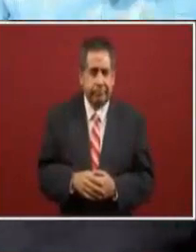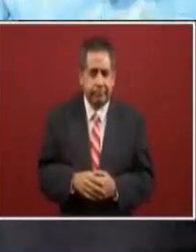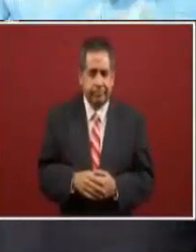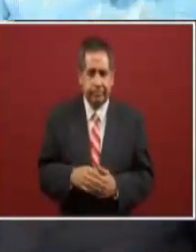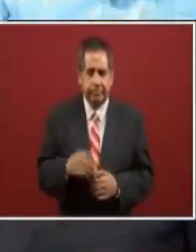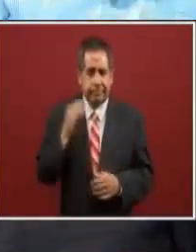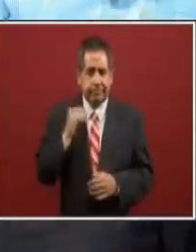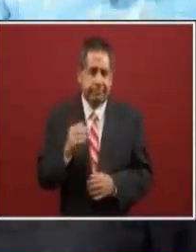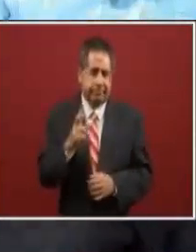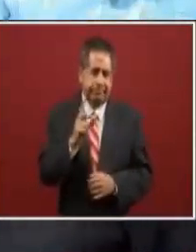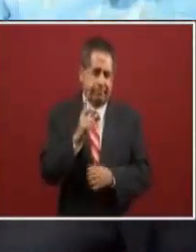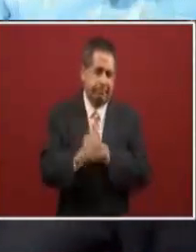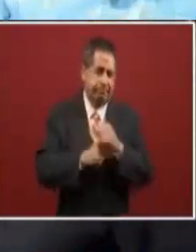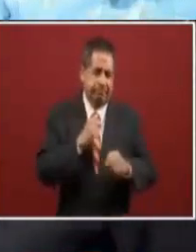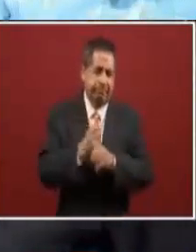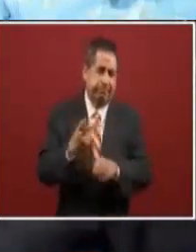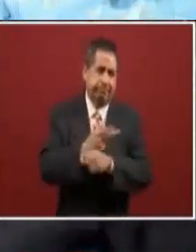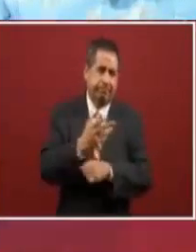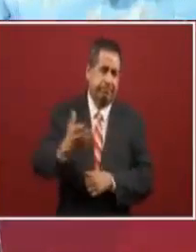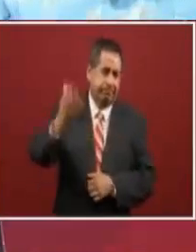más de 3 décadas.